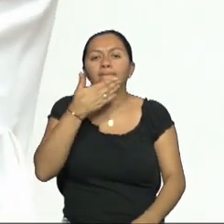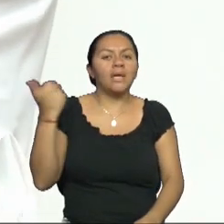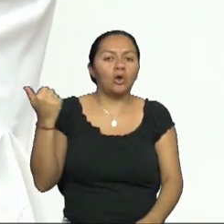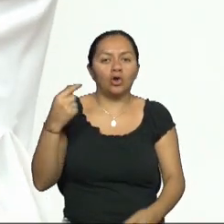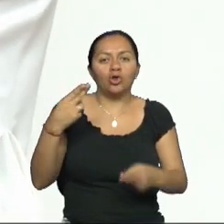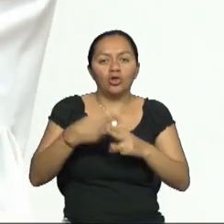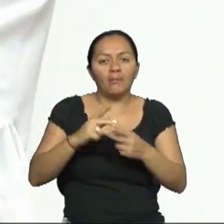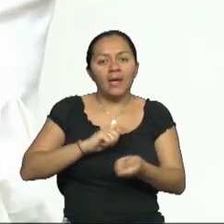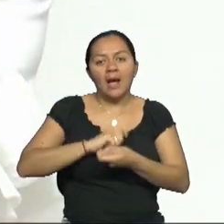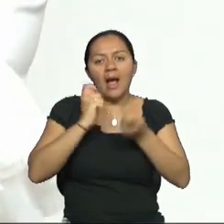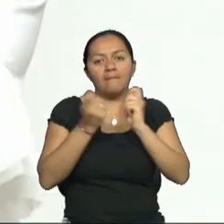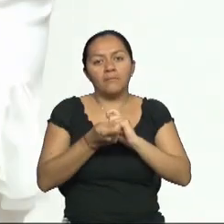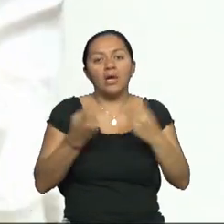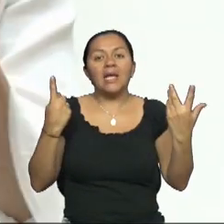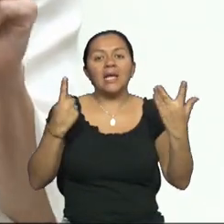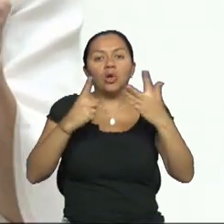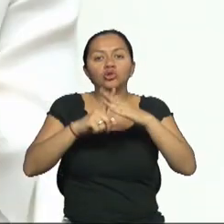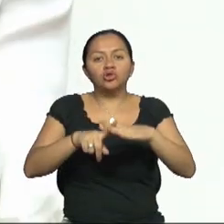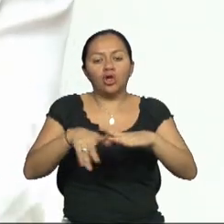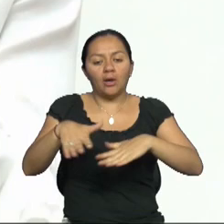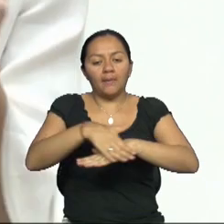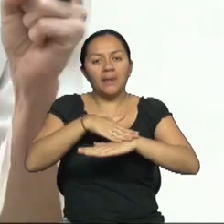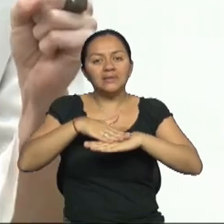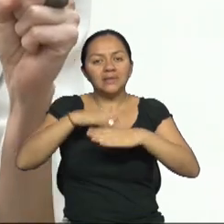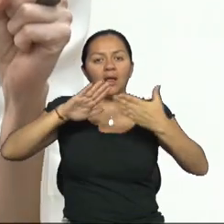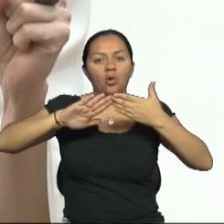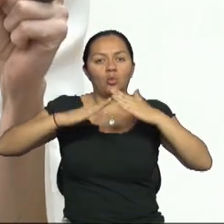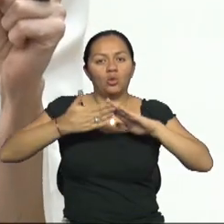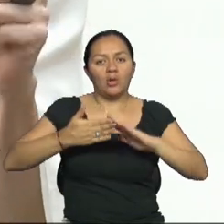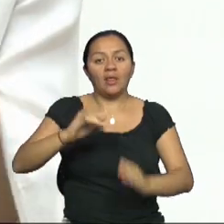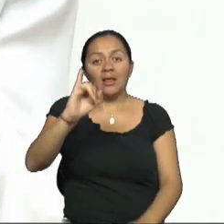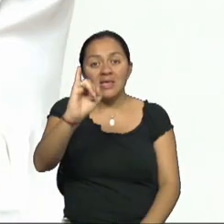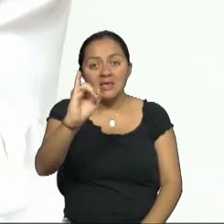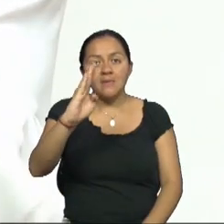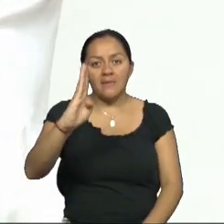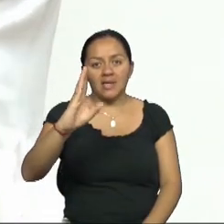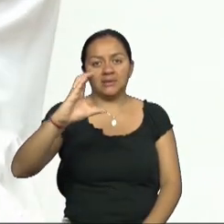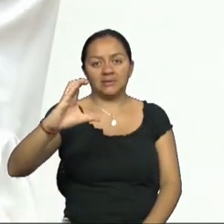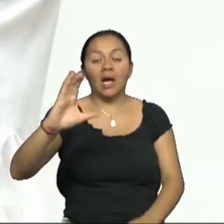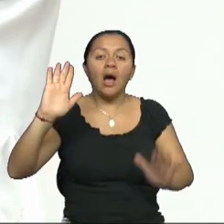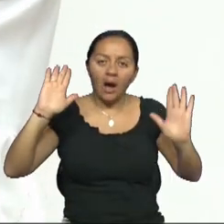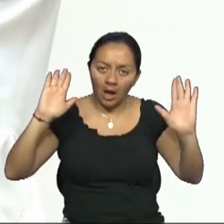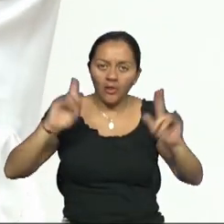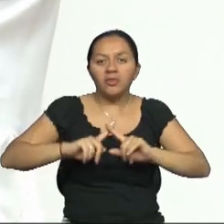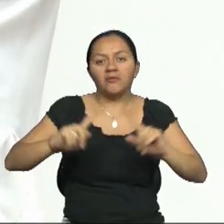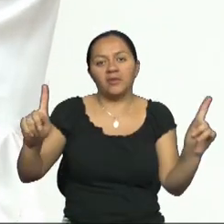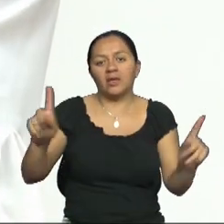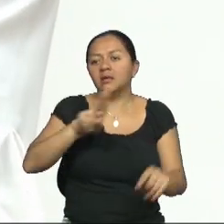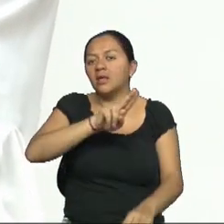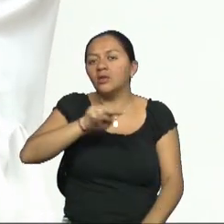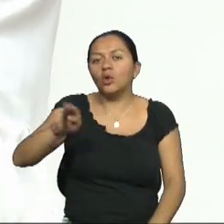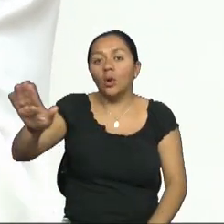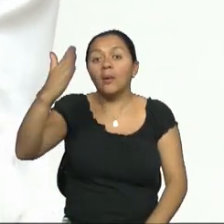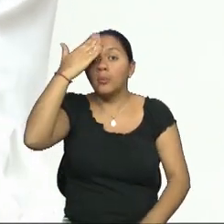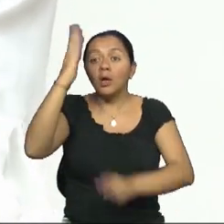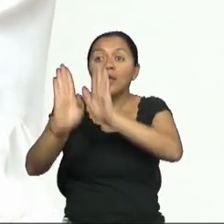eso también es importante el desprenderlo del contexto de desarrollo,